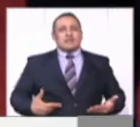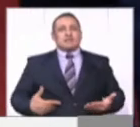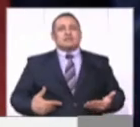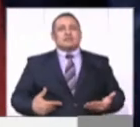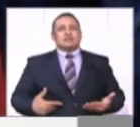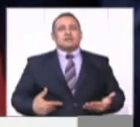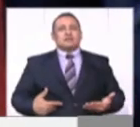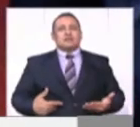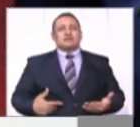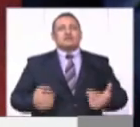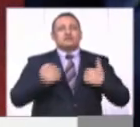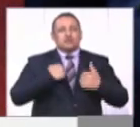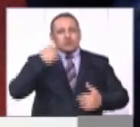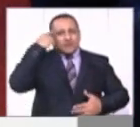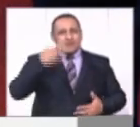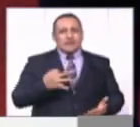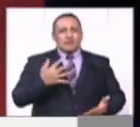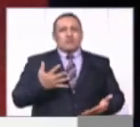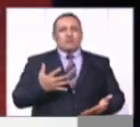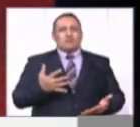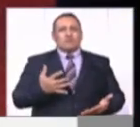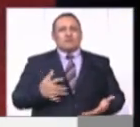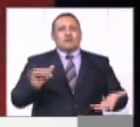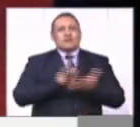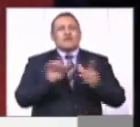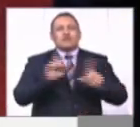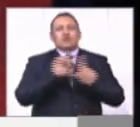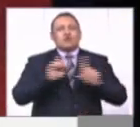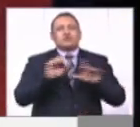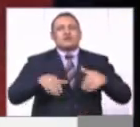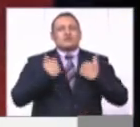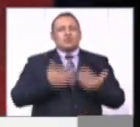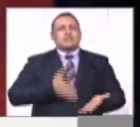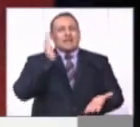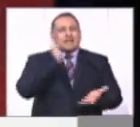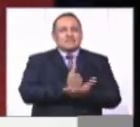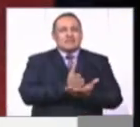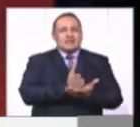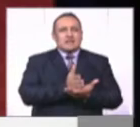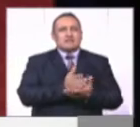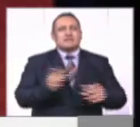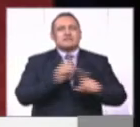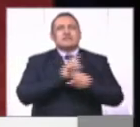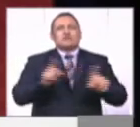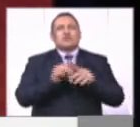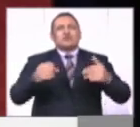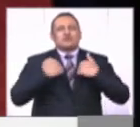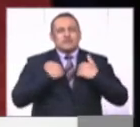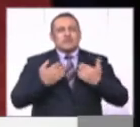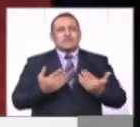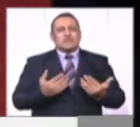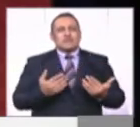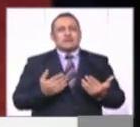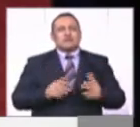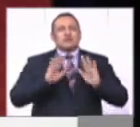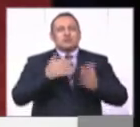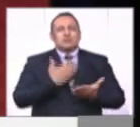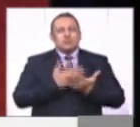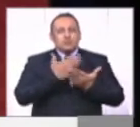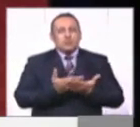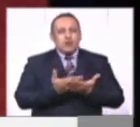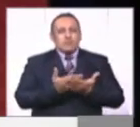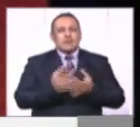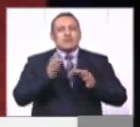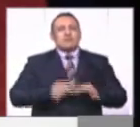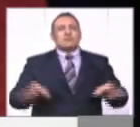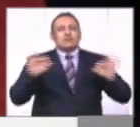presidente creo que no se puede sancionar sin los debidos argumentos